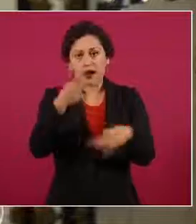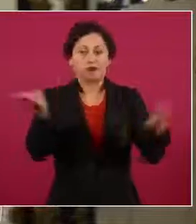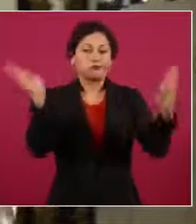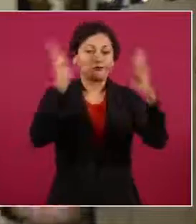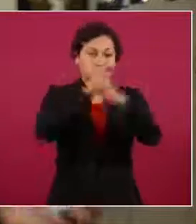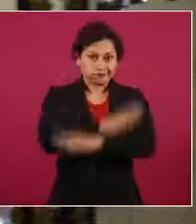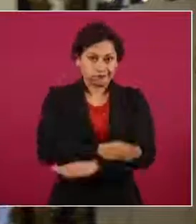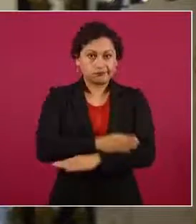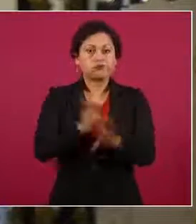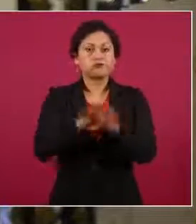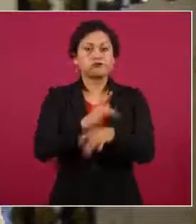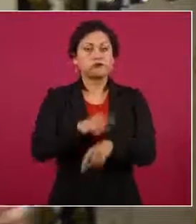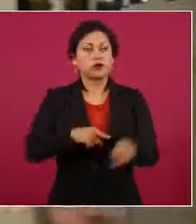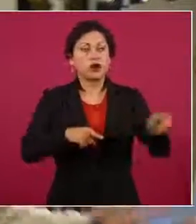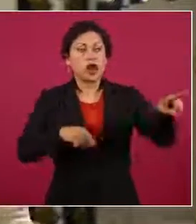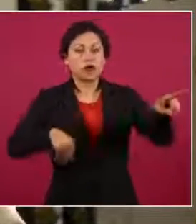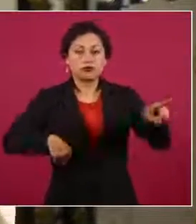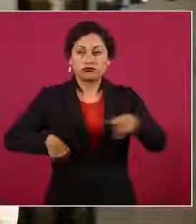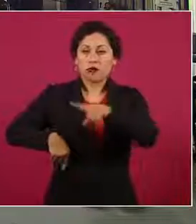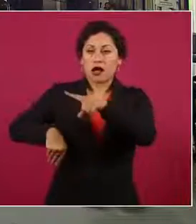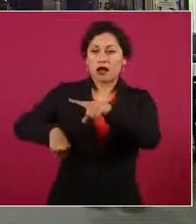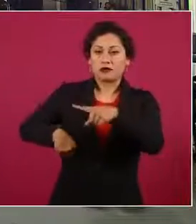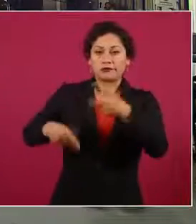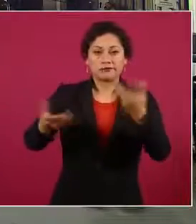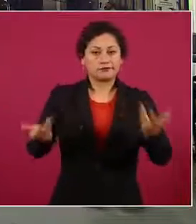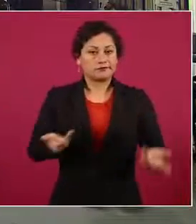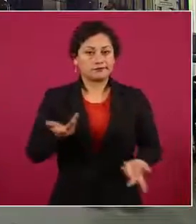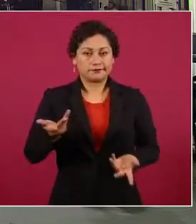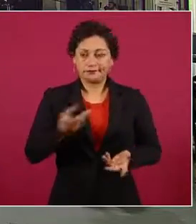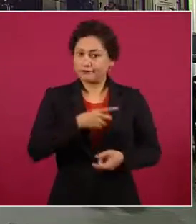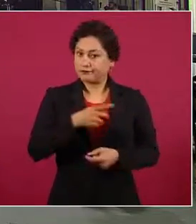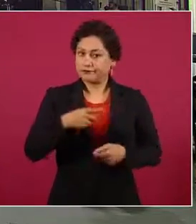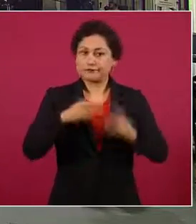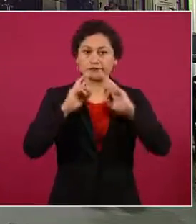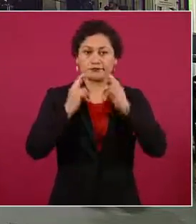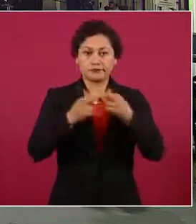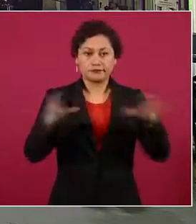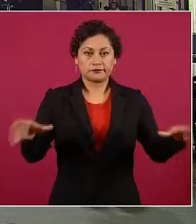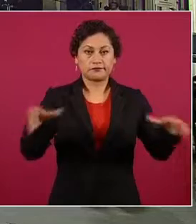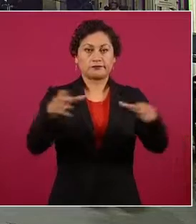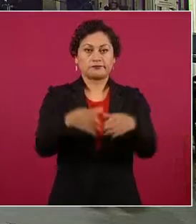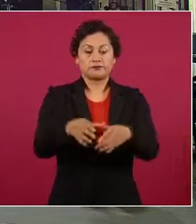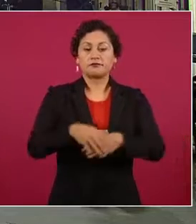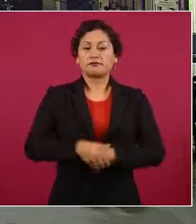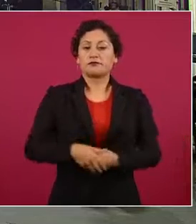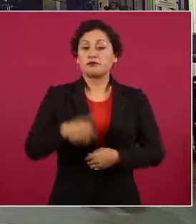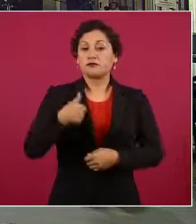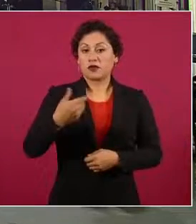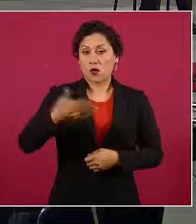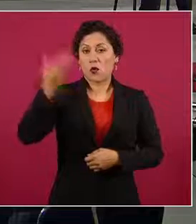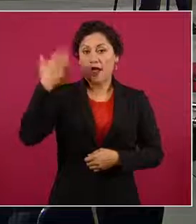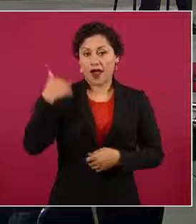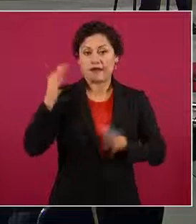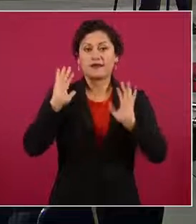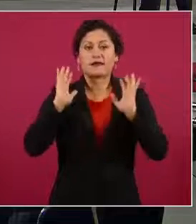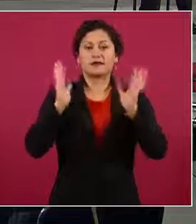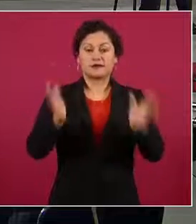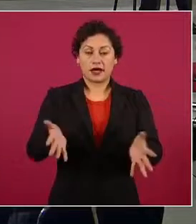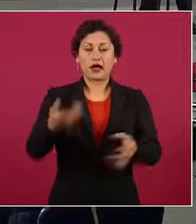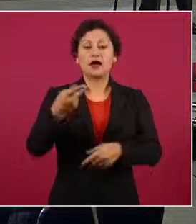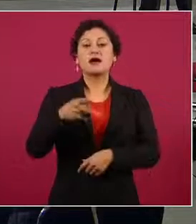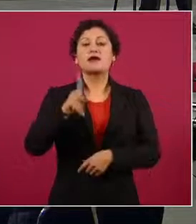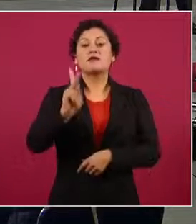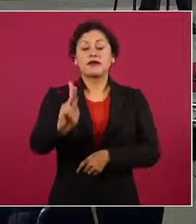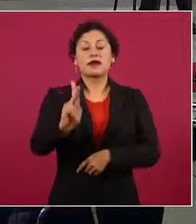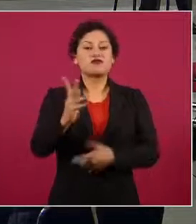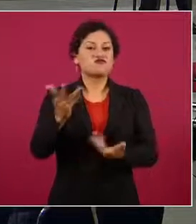de echarse la bolita entre el Registro Agrario y la Procuraduría Agraria. Ya lo hizo en un momento, señor presidente, funcionó, pero funcionó limitadamente.